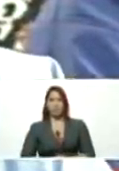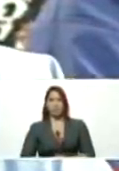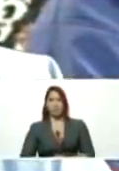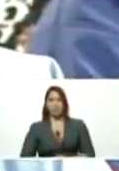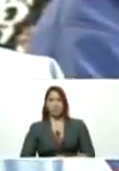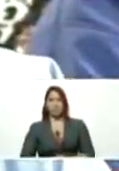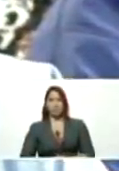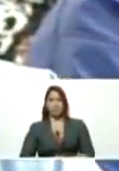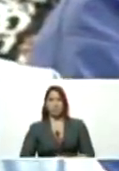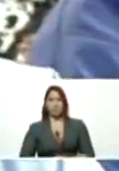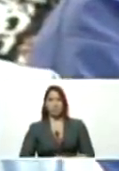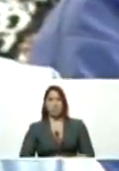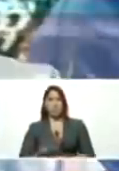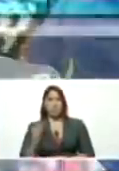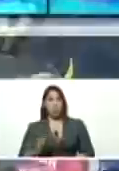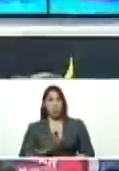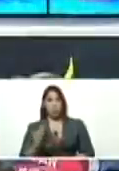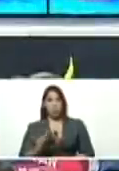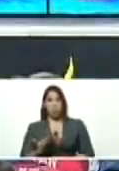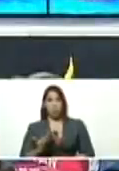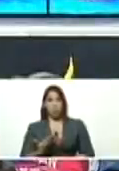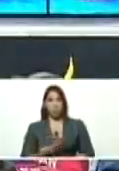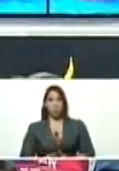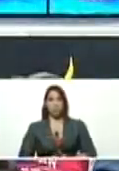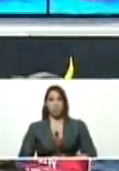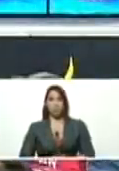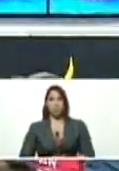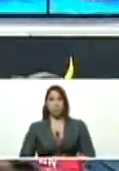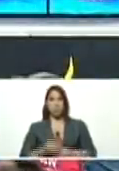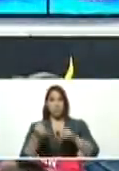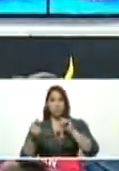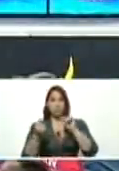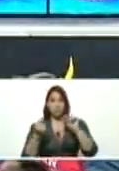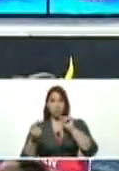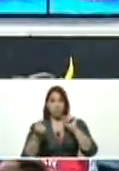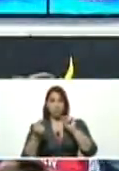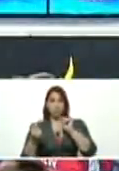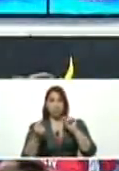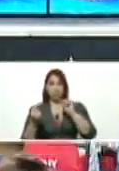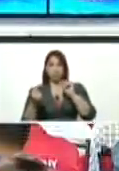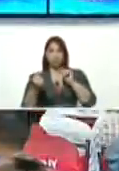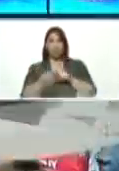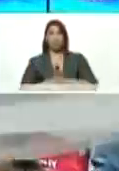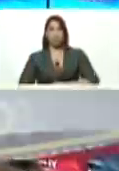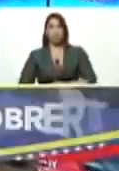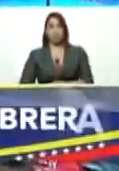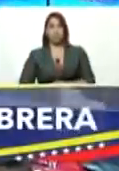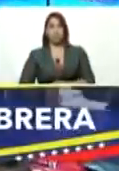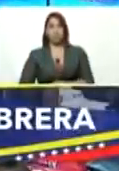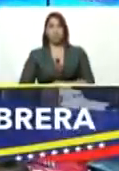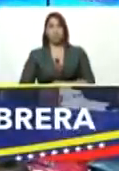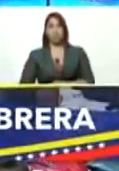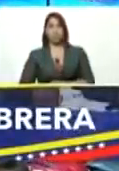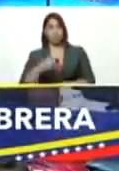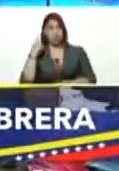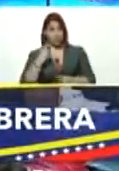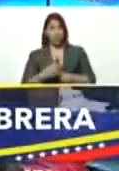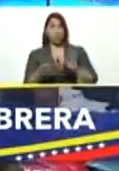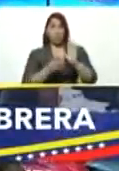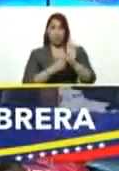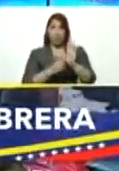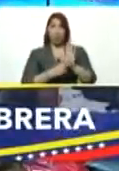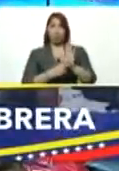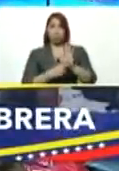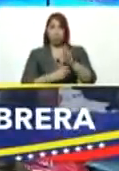es muy importante el debate llevarlo de verdad verdad a las